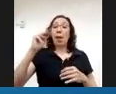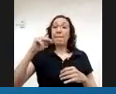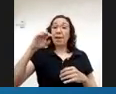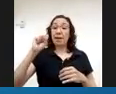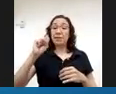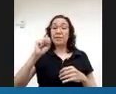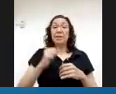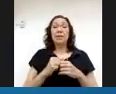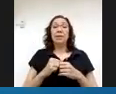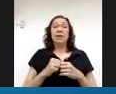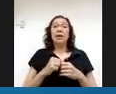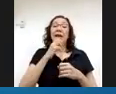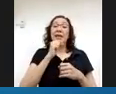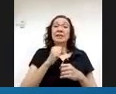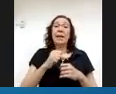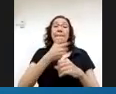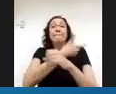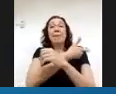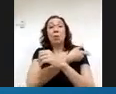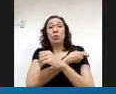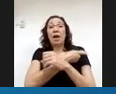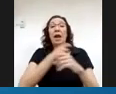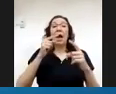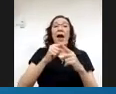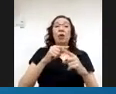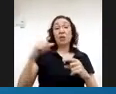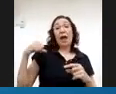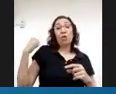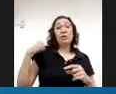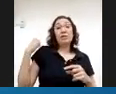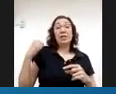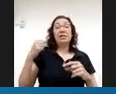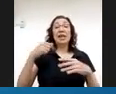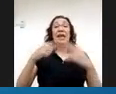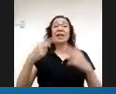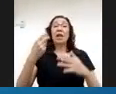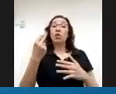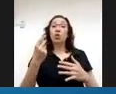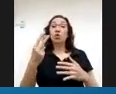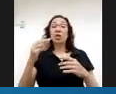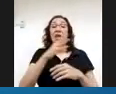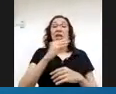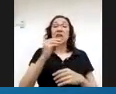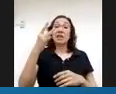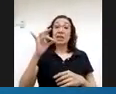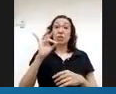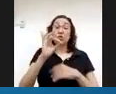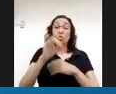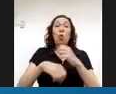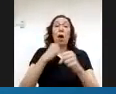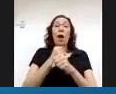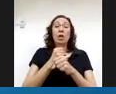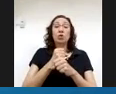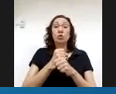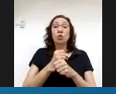Salud es vacunar a los adolescentes entre 12 y 18 años,